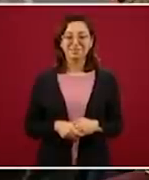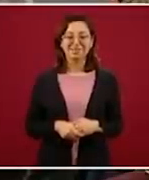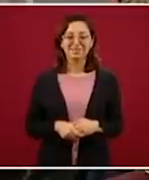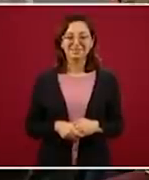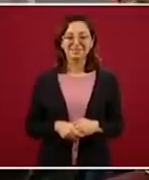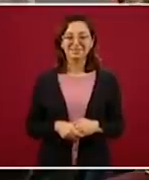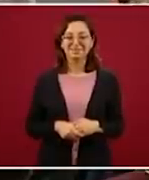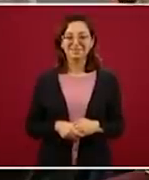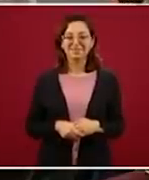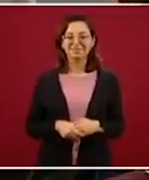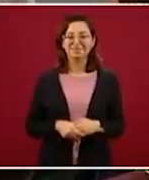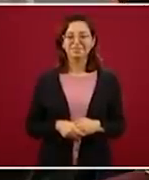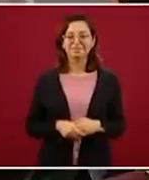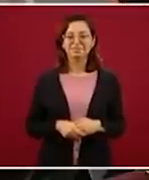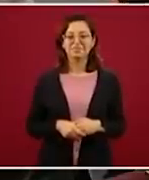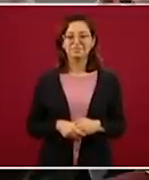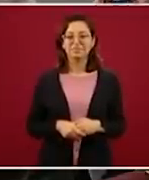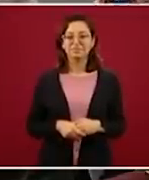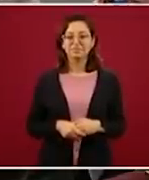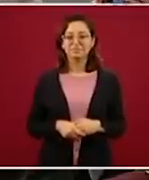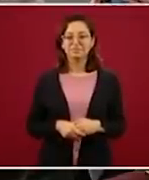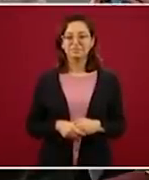Nunca, o sea, esto fue lo más.